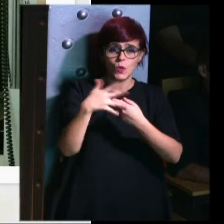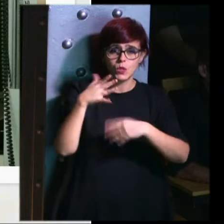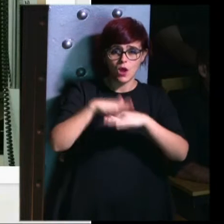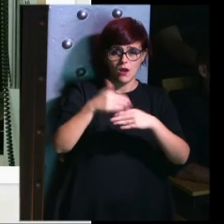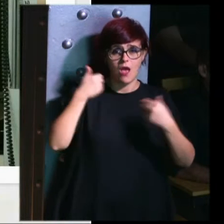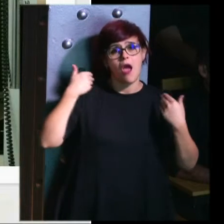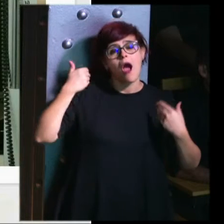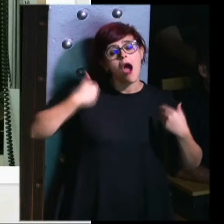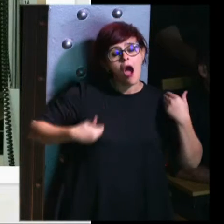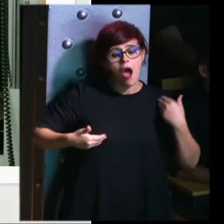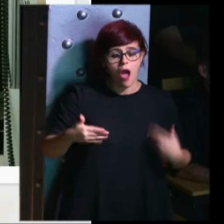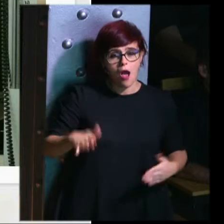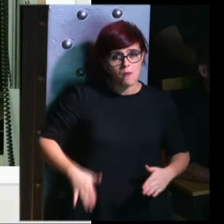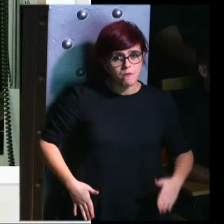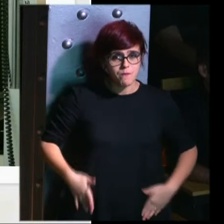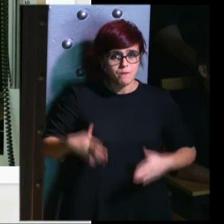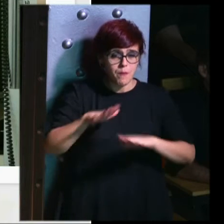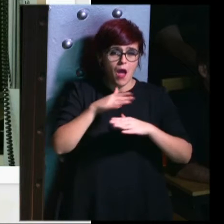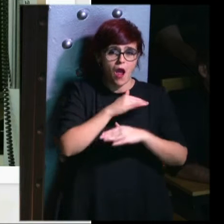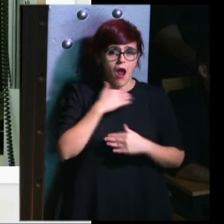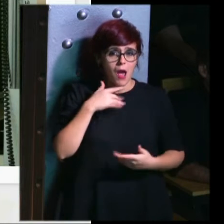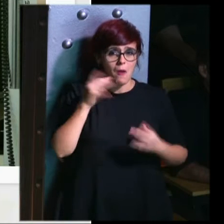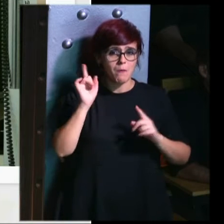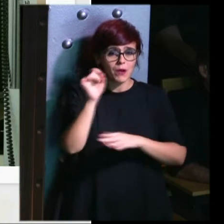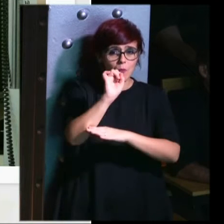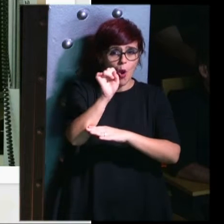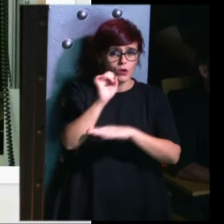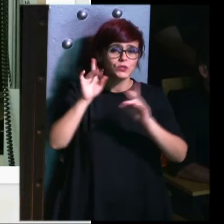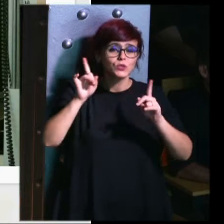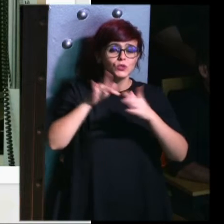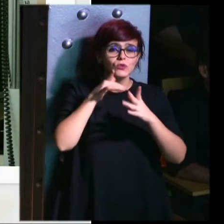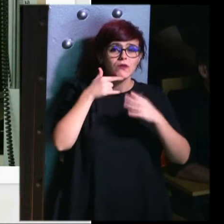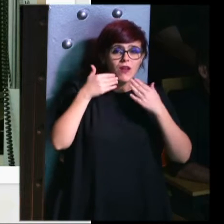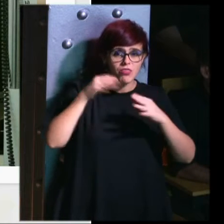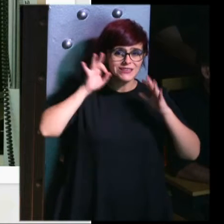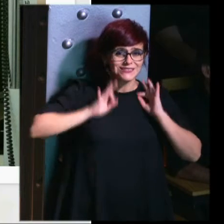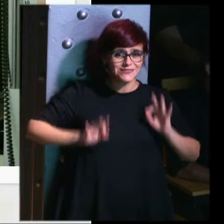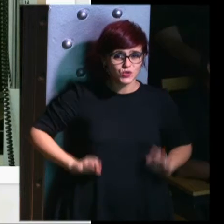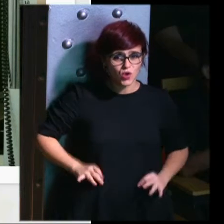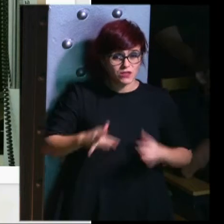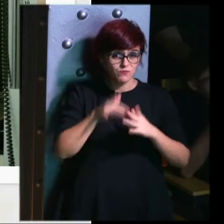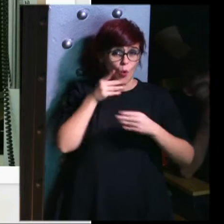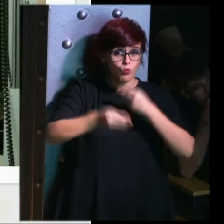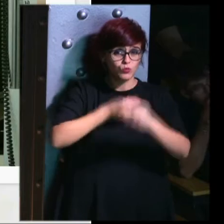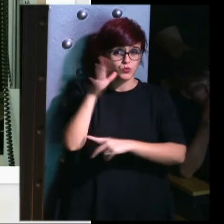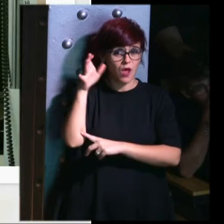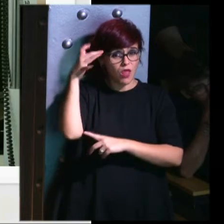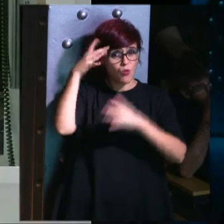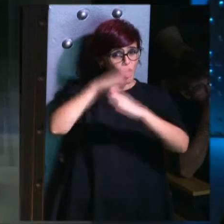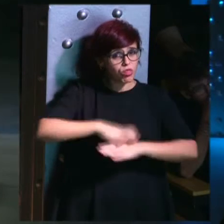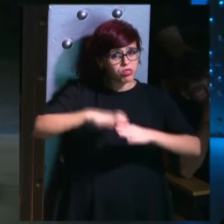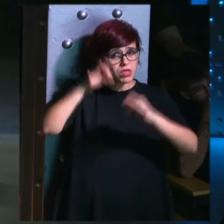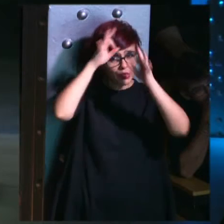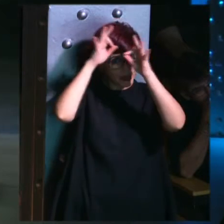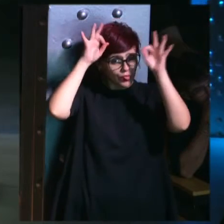gracias a sistemas de entrenamiento con realidad virtual, con sensores que se utilizan en neurociencia, están